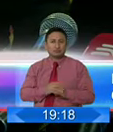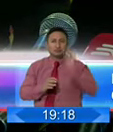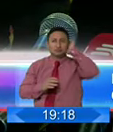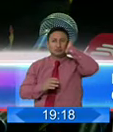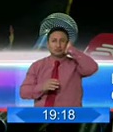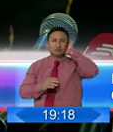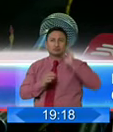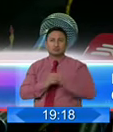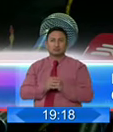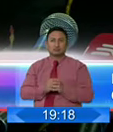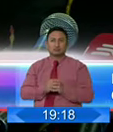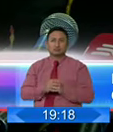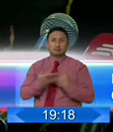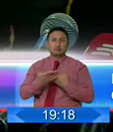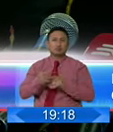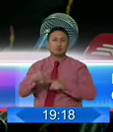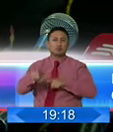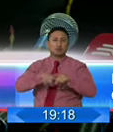que suministran